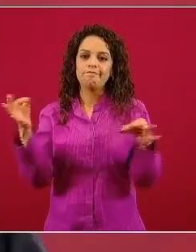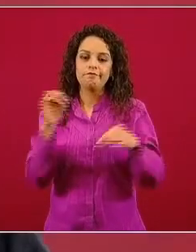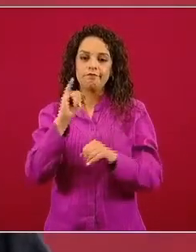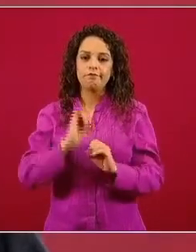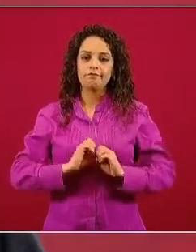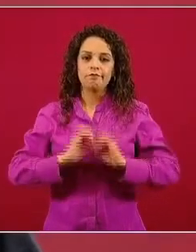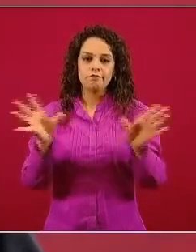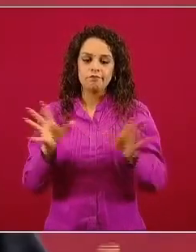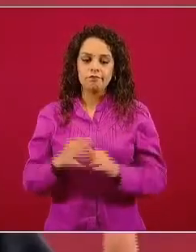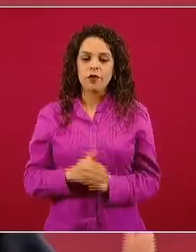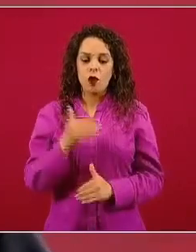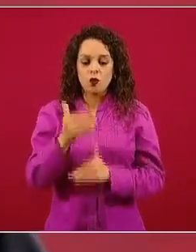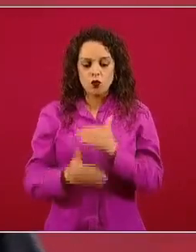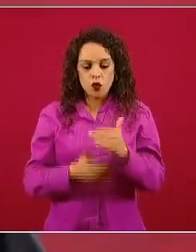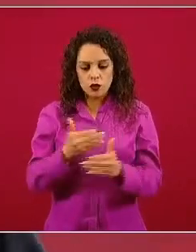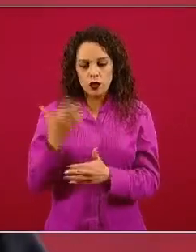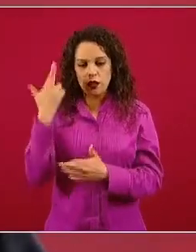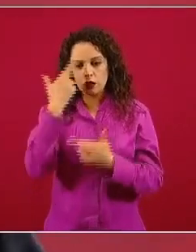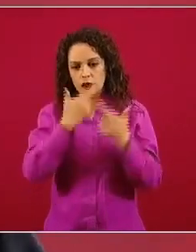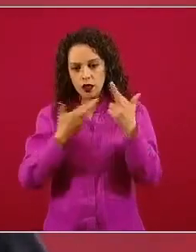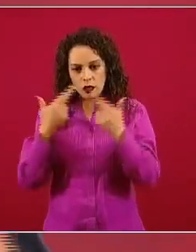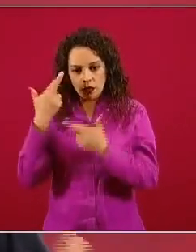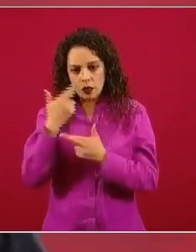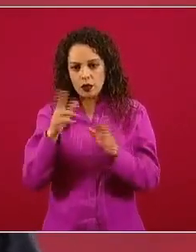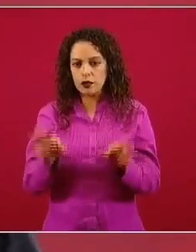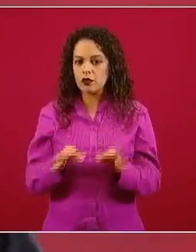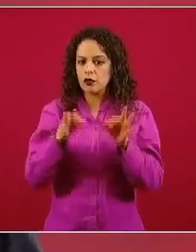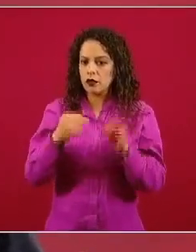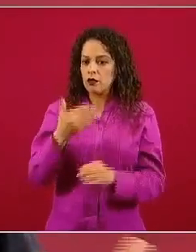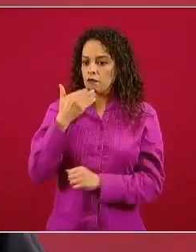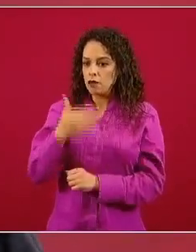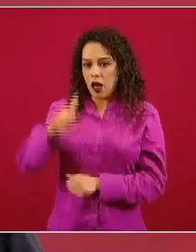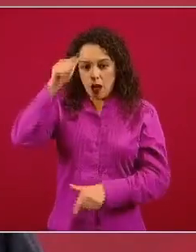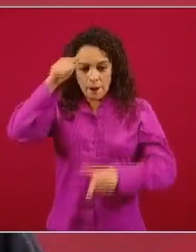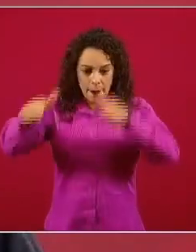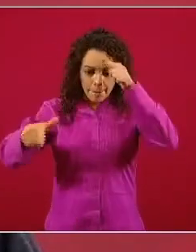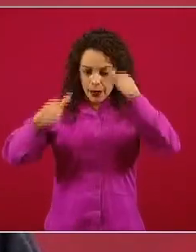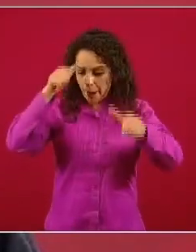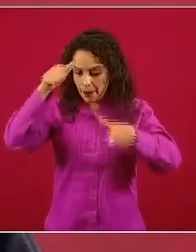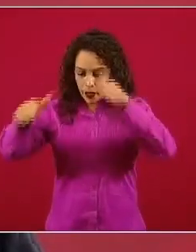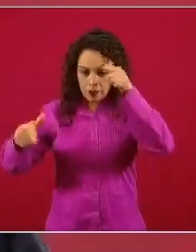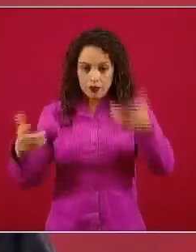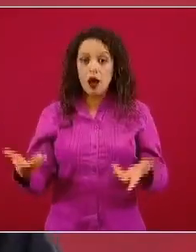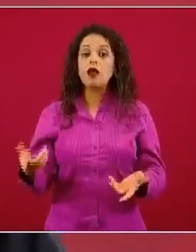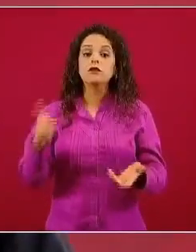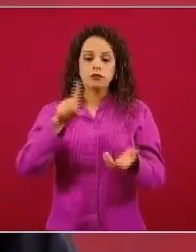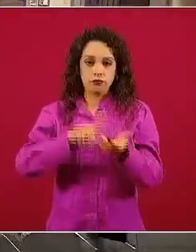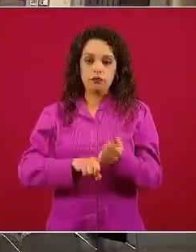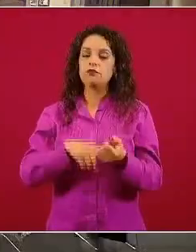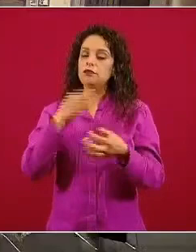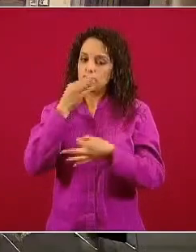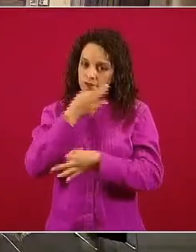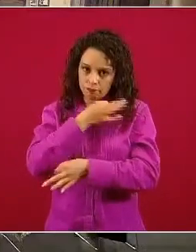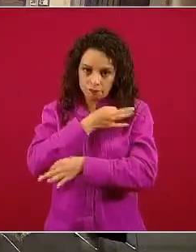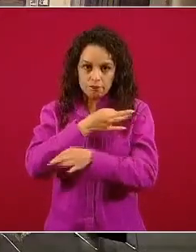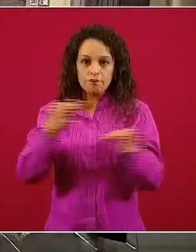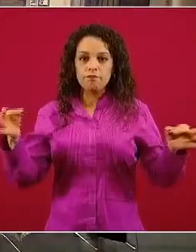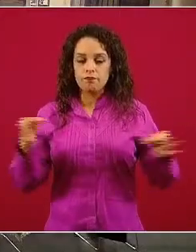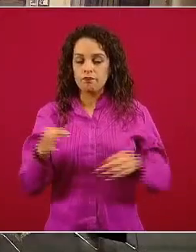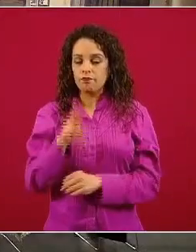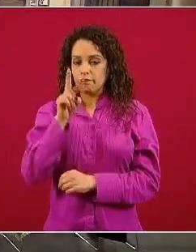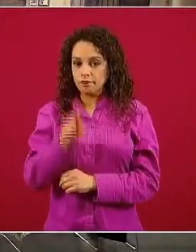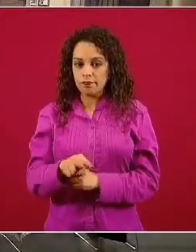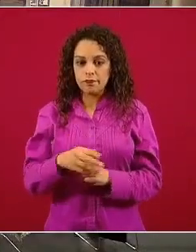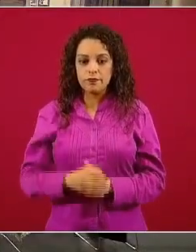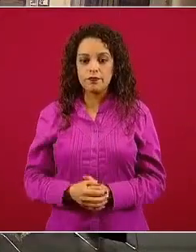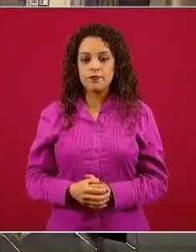procesos de validación, de revisión, todo lo que se encuentre va a ser del conocimiento. Se realizan precisamente para